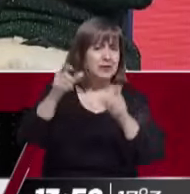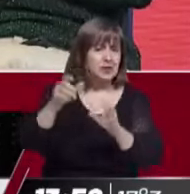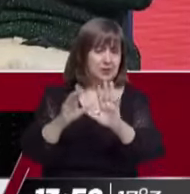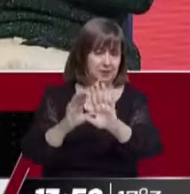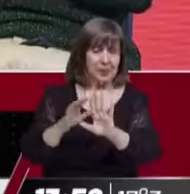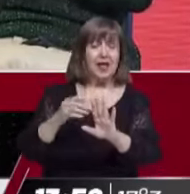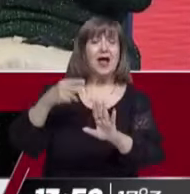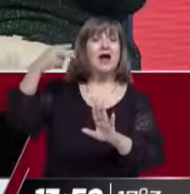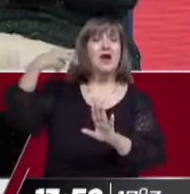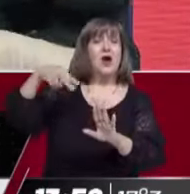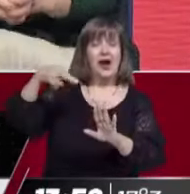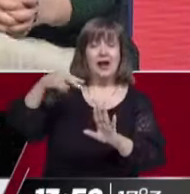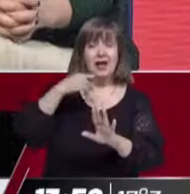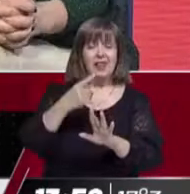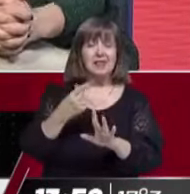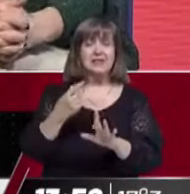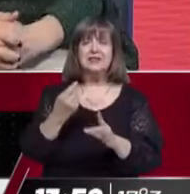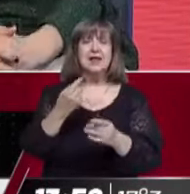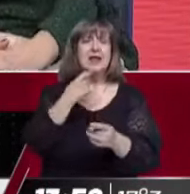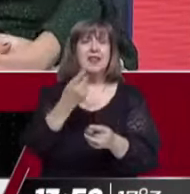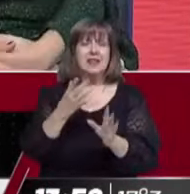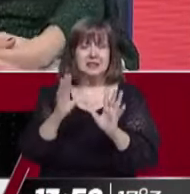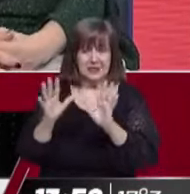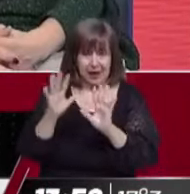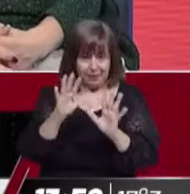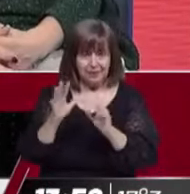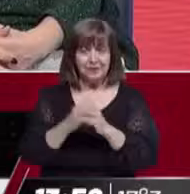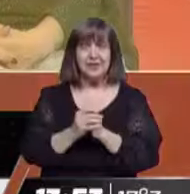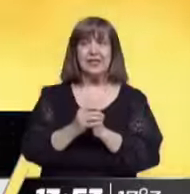la crítica. Claro, la da crítica, ¿qué se dice? Pero